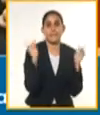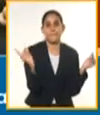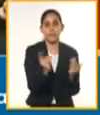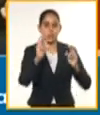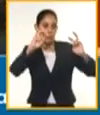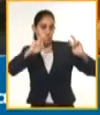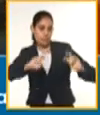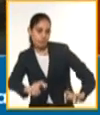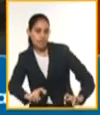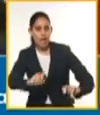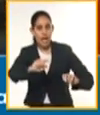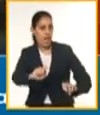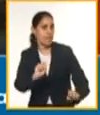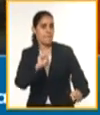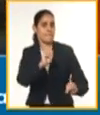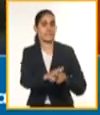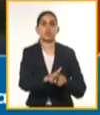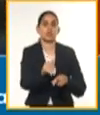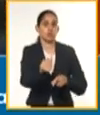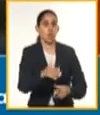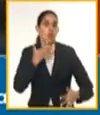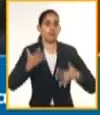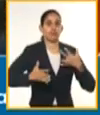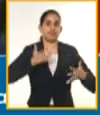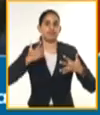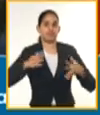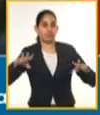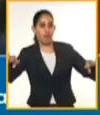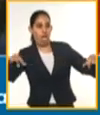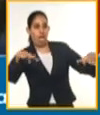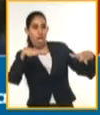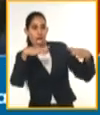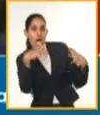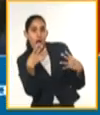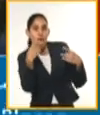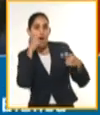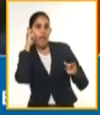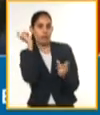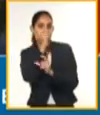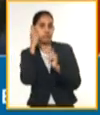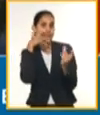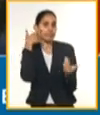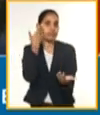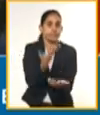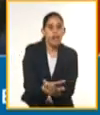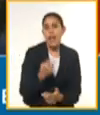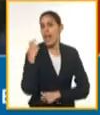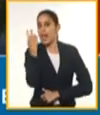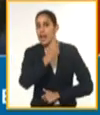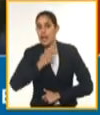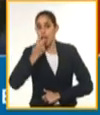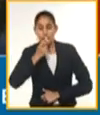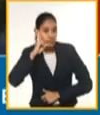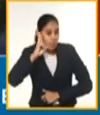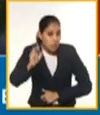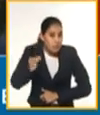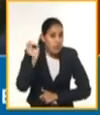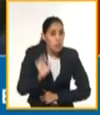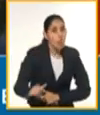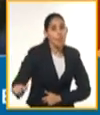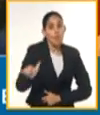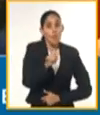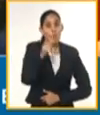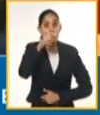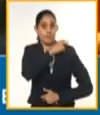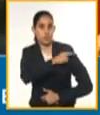esos primeros momentos en los que entran las cámaras para captar algunas imágenes y ellos dicen algunas palabras. Y recordemos además que hoy Zelensky venía aquí